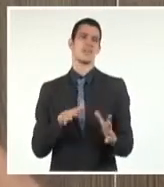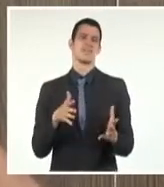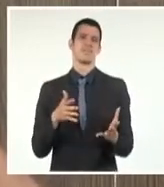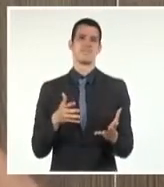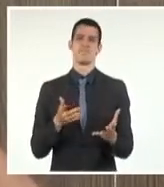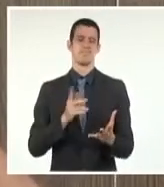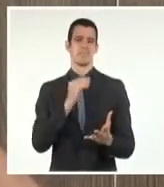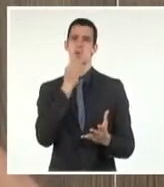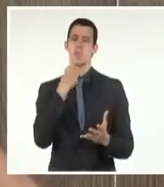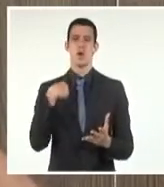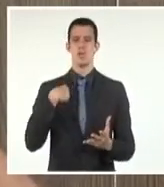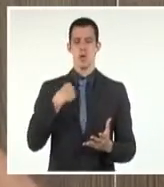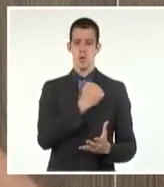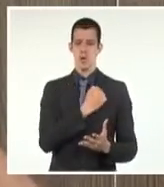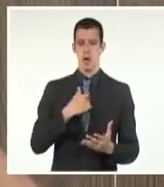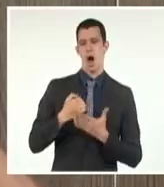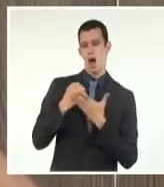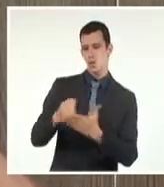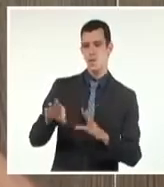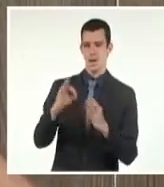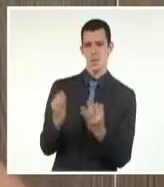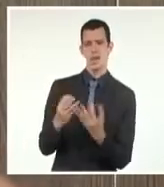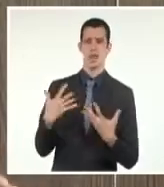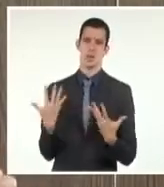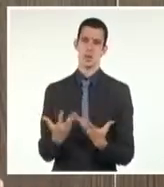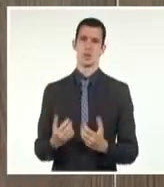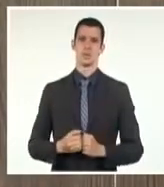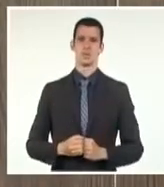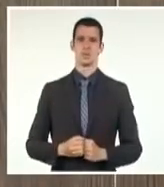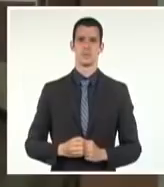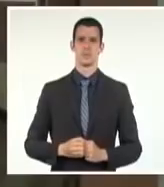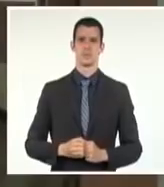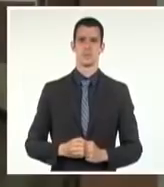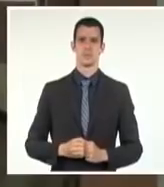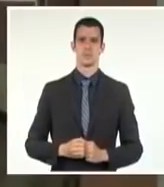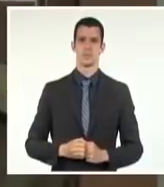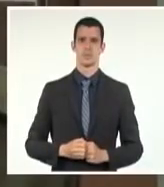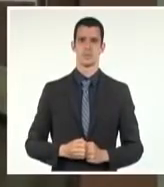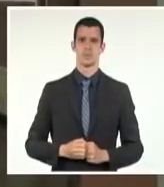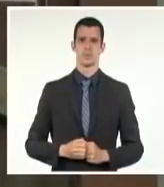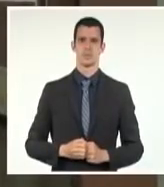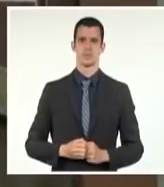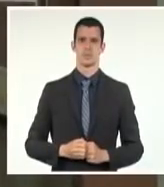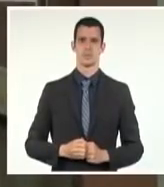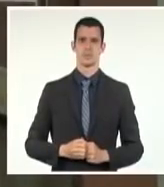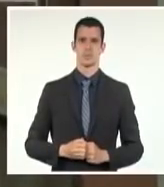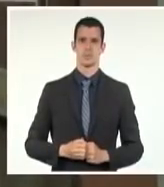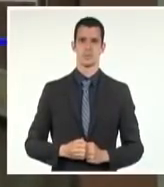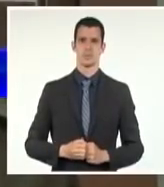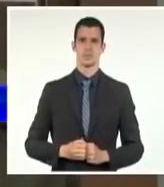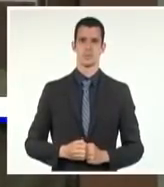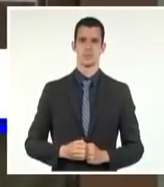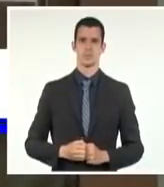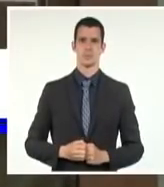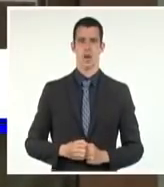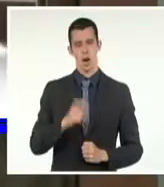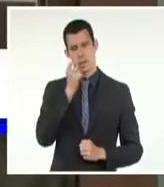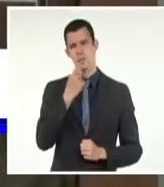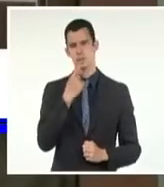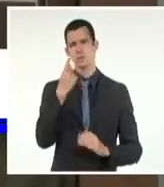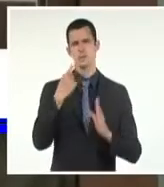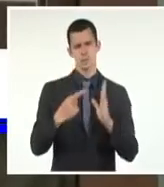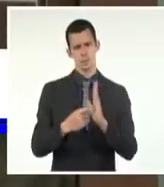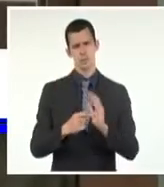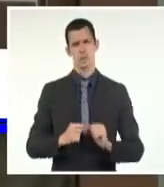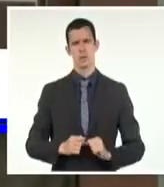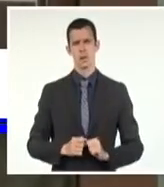poder ayudar más a mi familia ya esta vacada comenzar a decir insistir también en la responsabilidad que tienen las autoridades